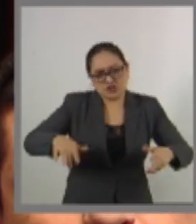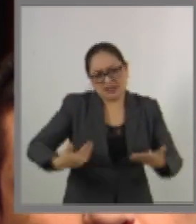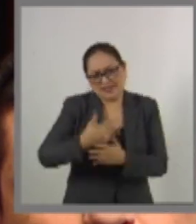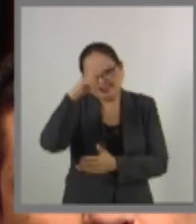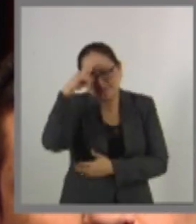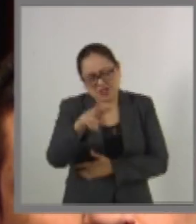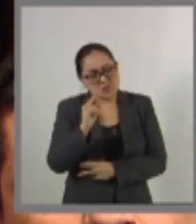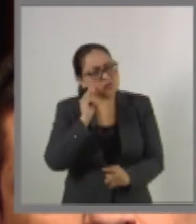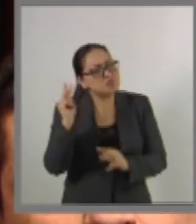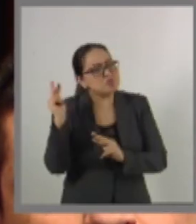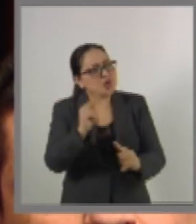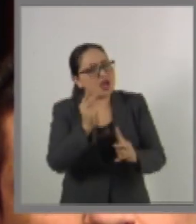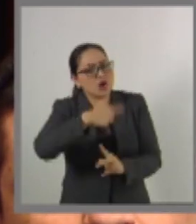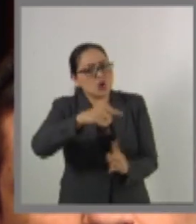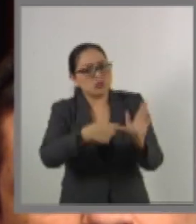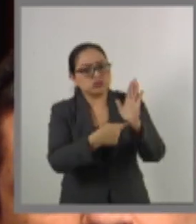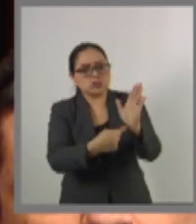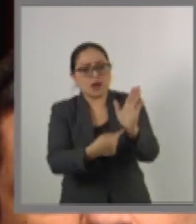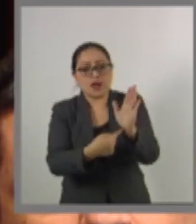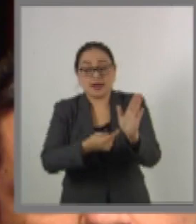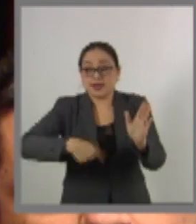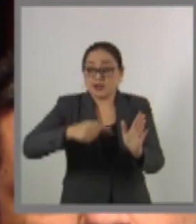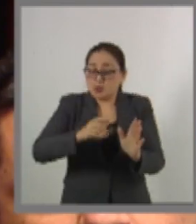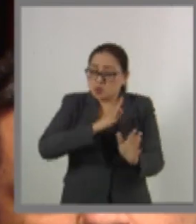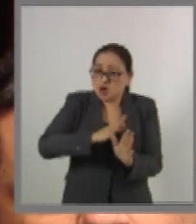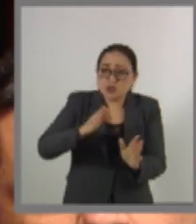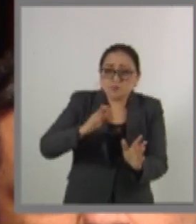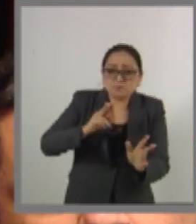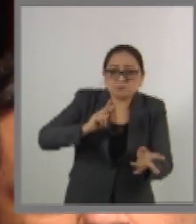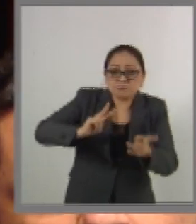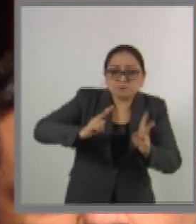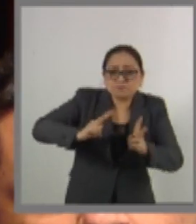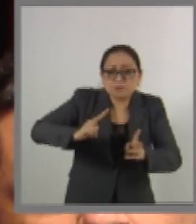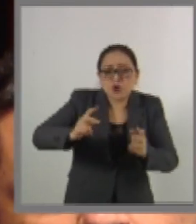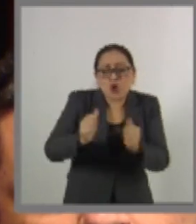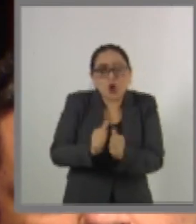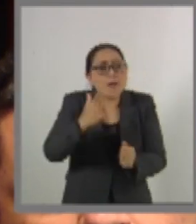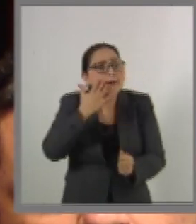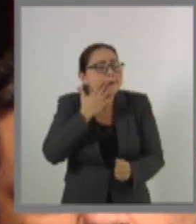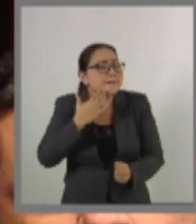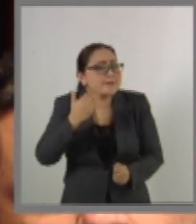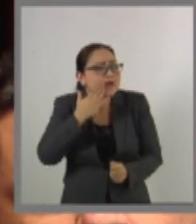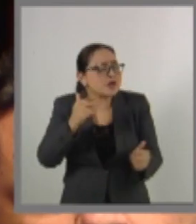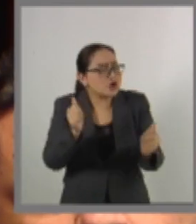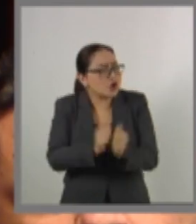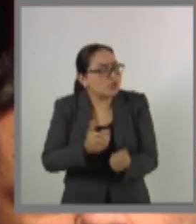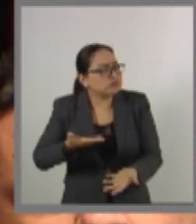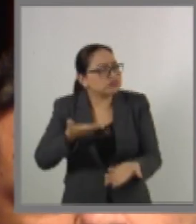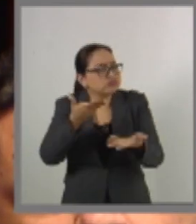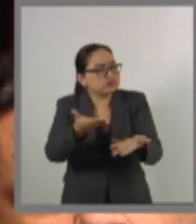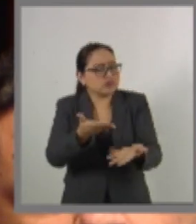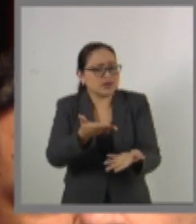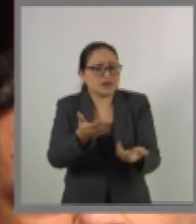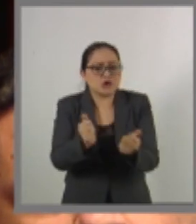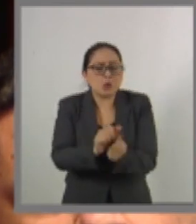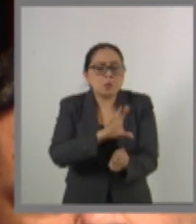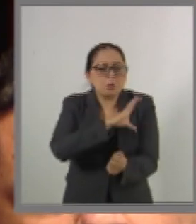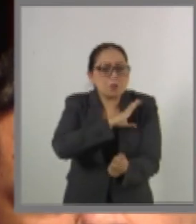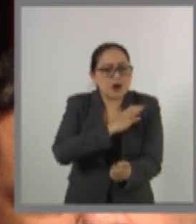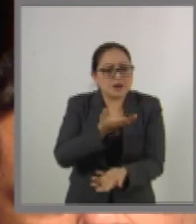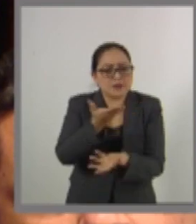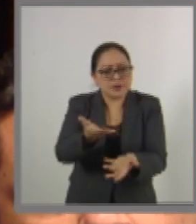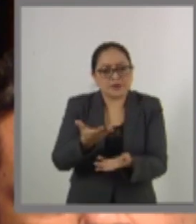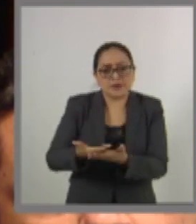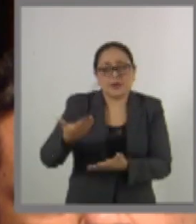mexicanos que nosotros, la clase política, nos podamos hablar con cortesía, con gentileza, con ternura, como decía